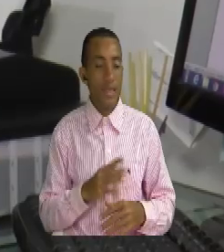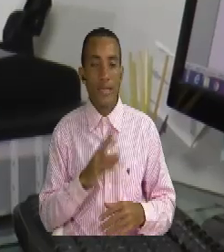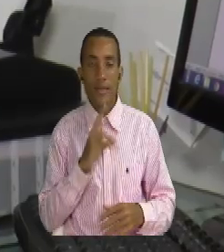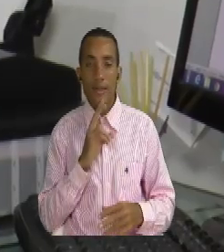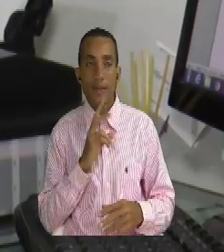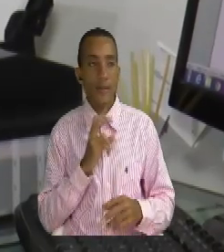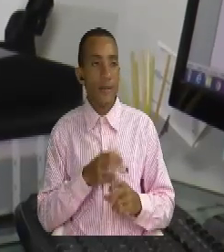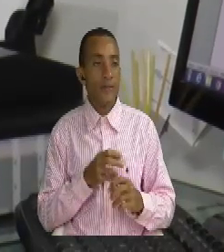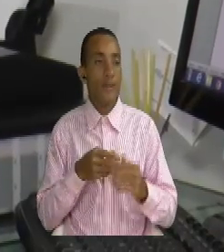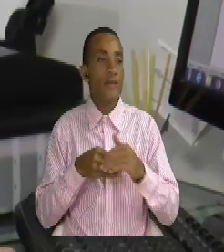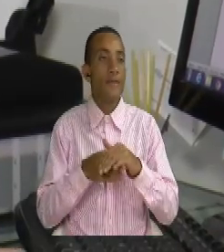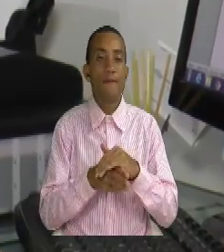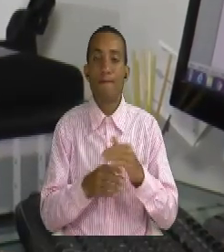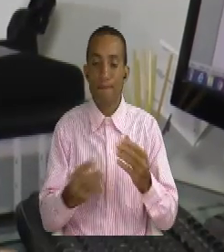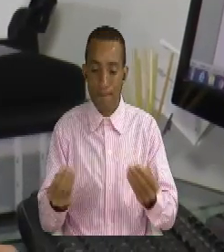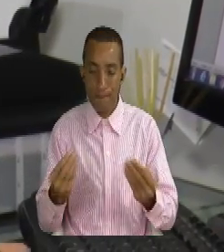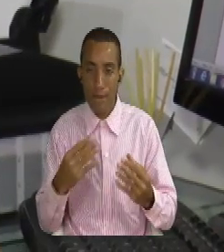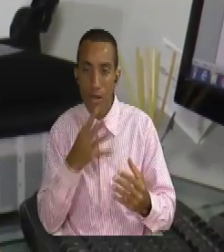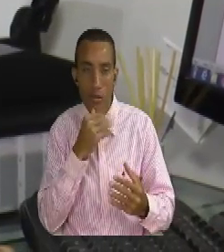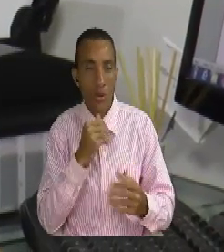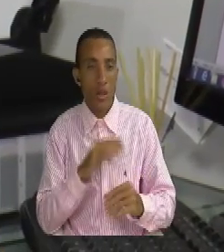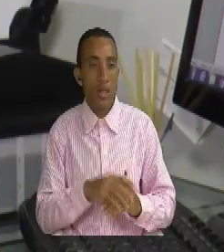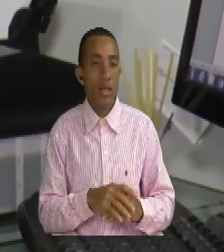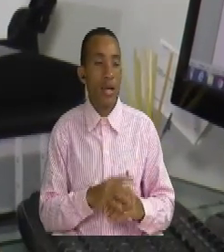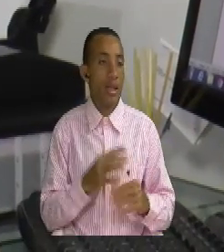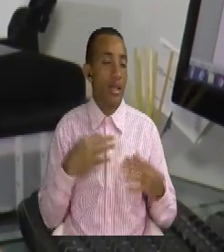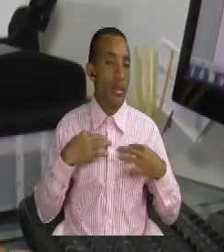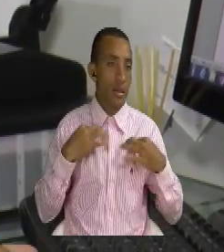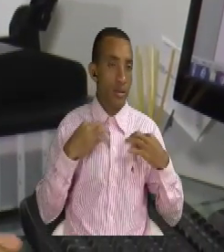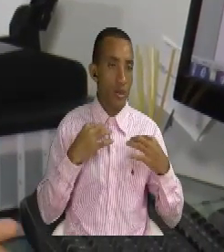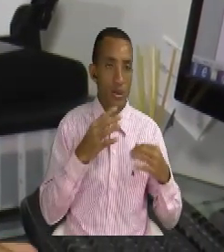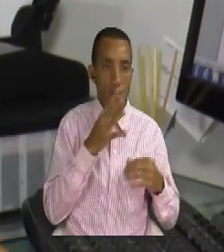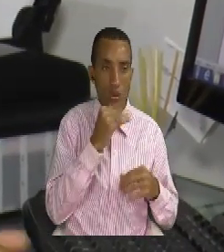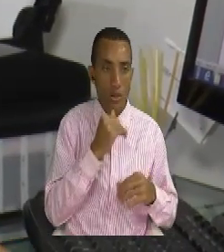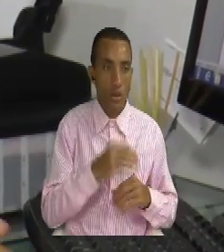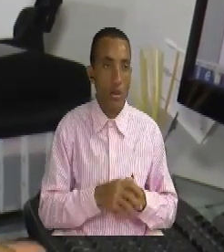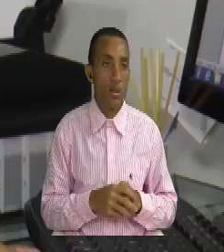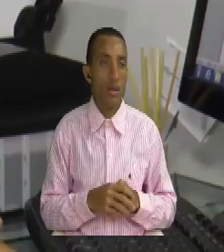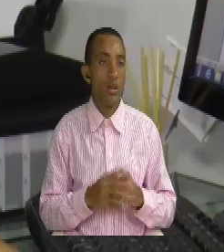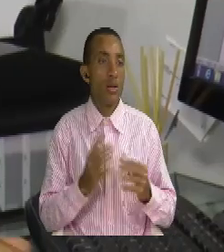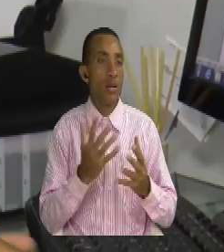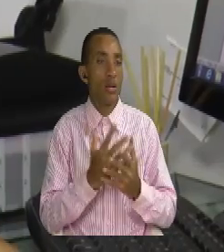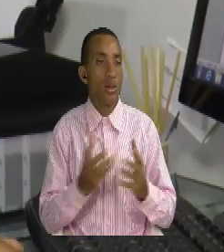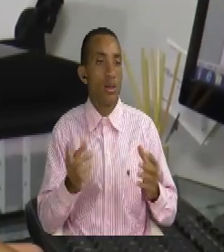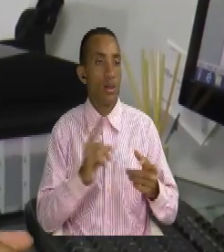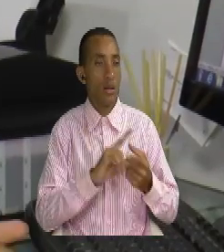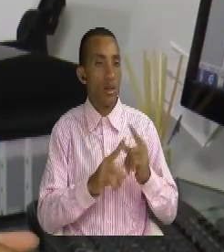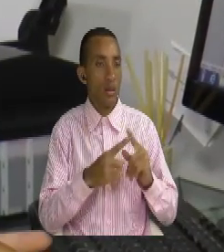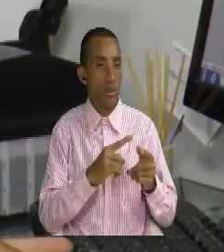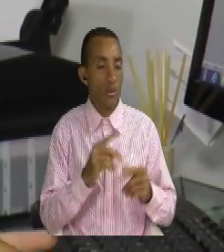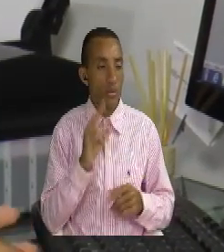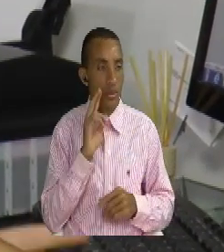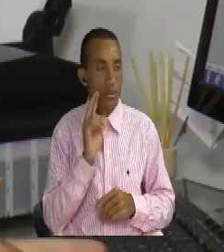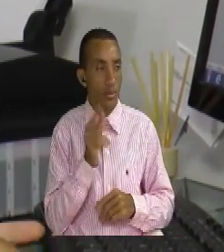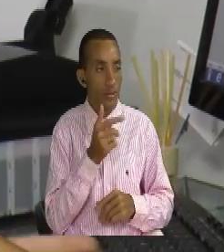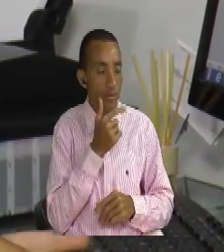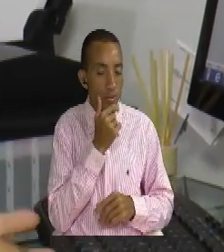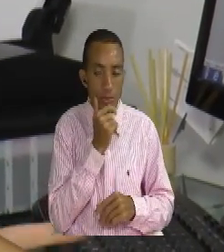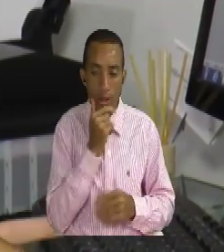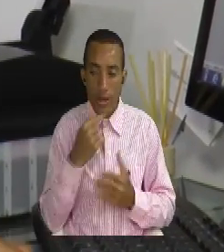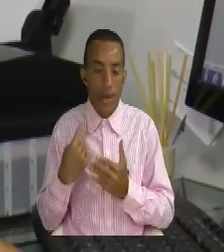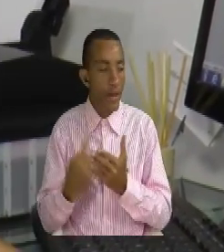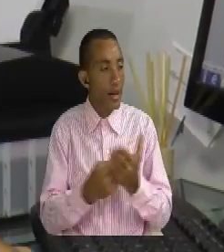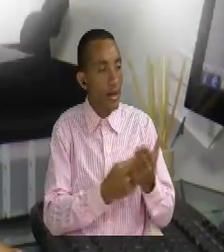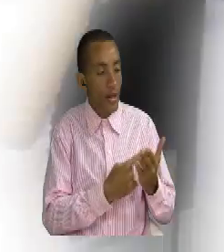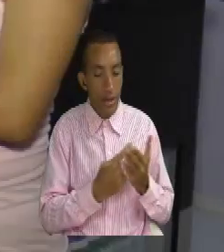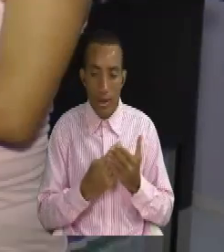los productos para las embarazadas y que se les queda la ropa y no encuentran ropa. Y pues con nuestra amiga empezamos a mirar y decidimos hacer una alianza